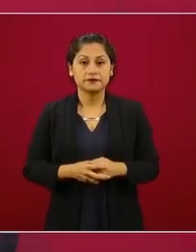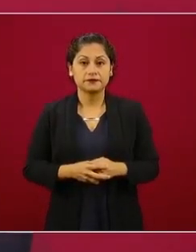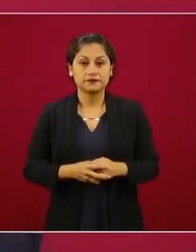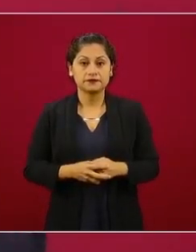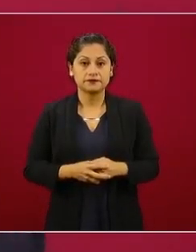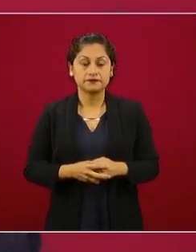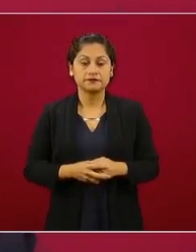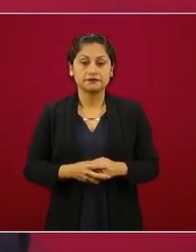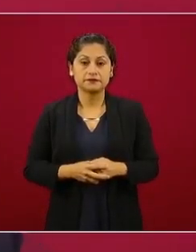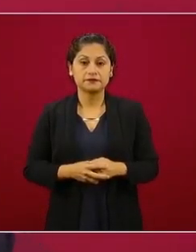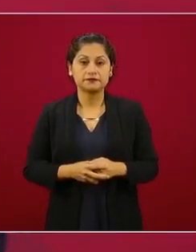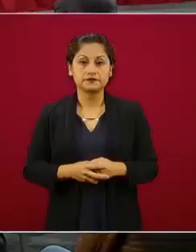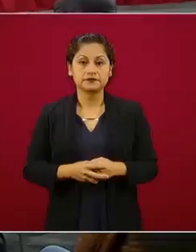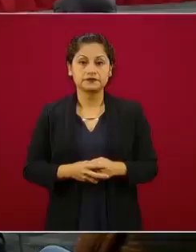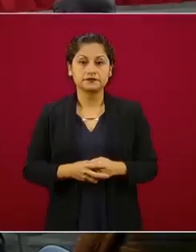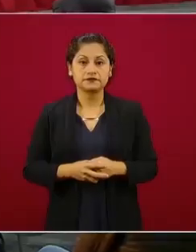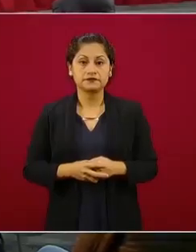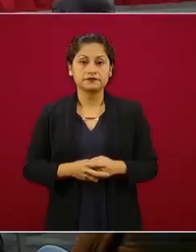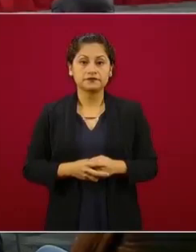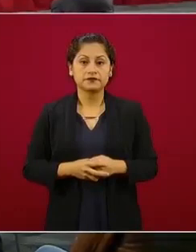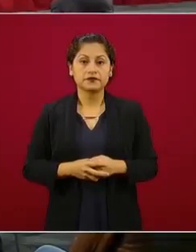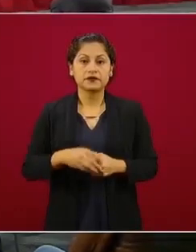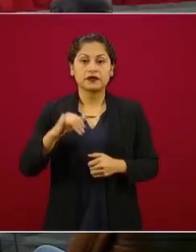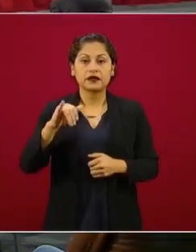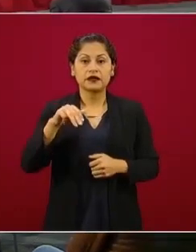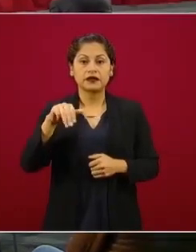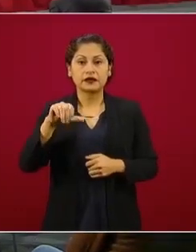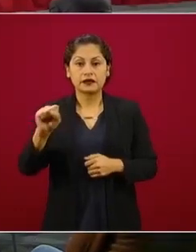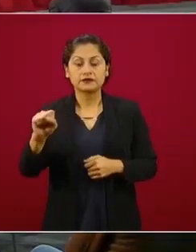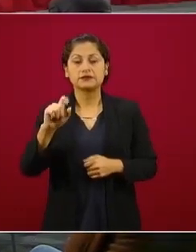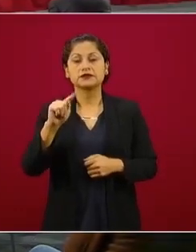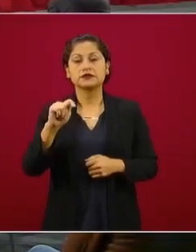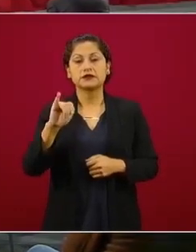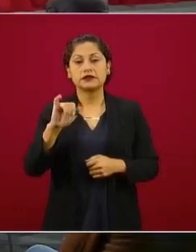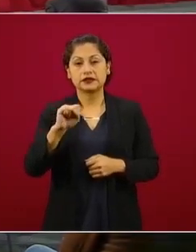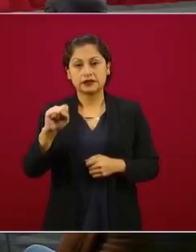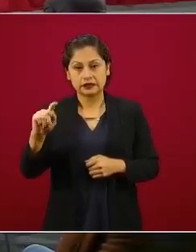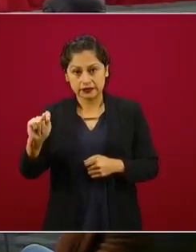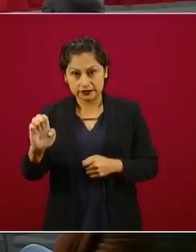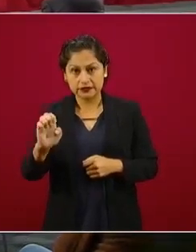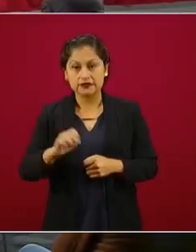del Seguro Social, del ISSSTE.